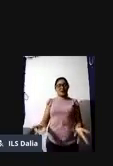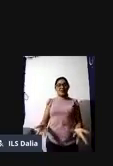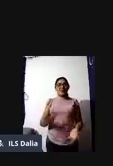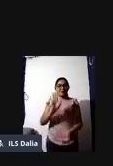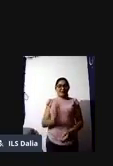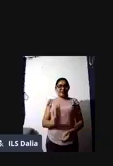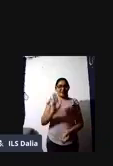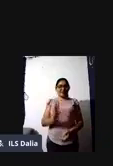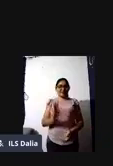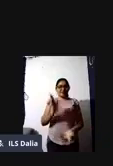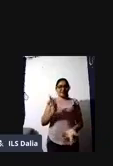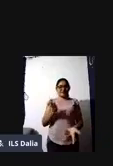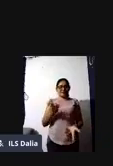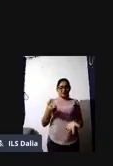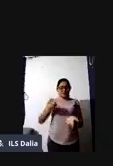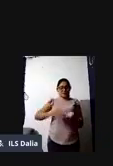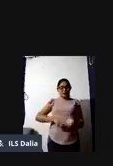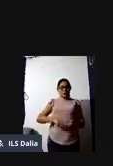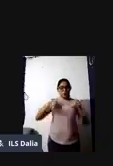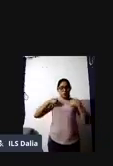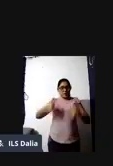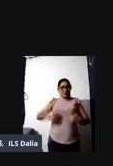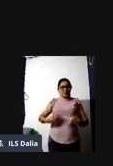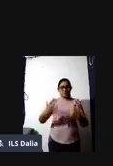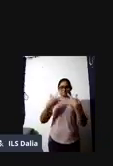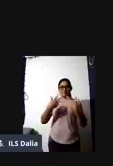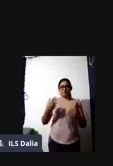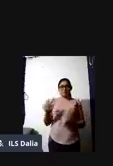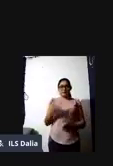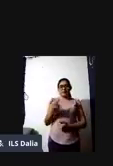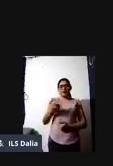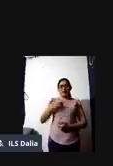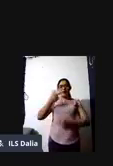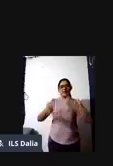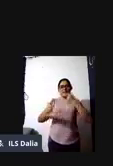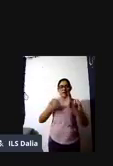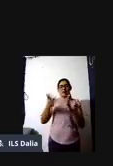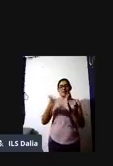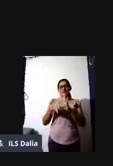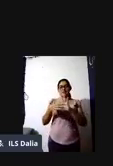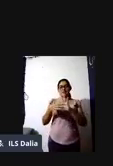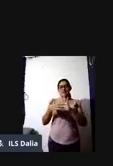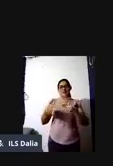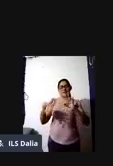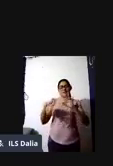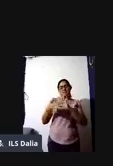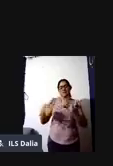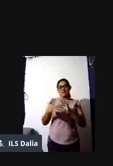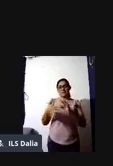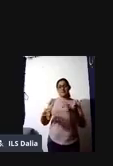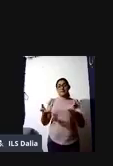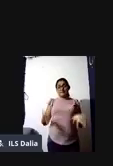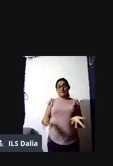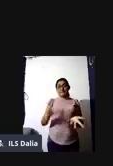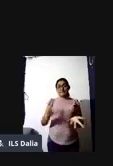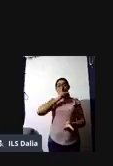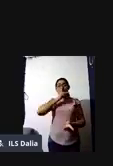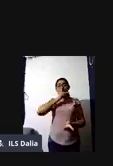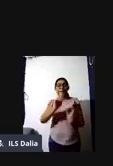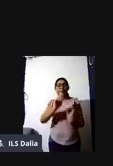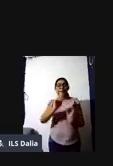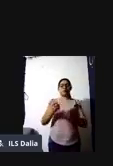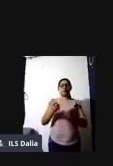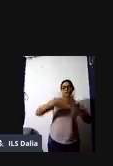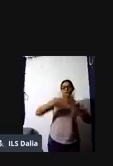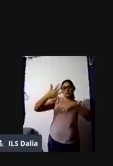necesidad humana de hablar. Pero insisto, las palabras huecas, las